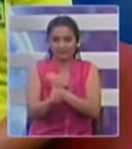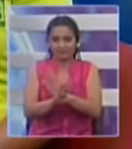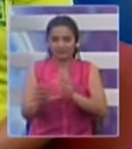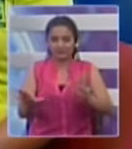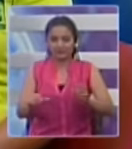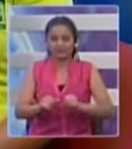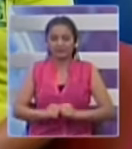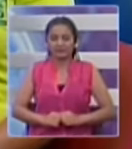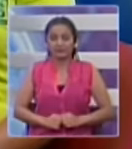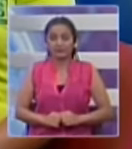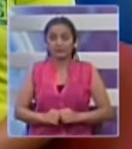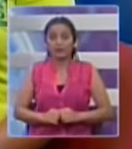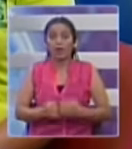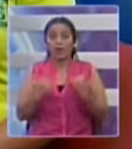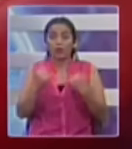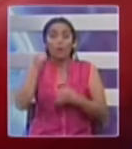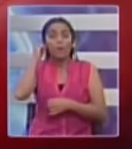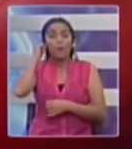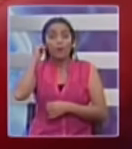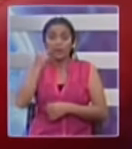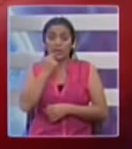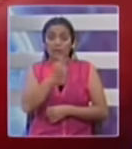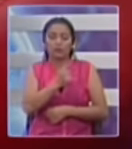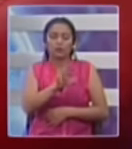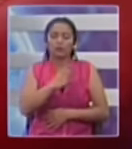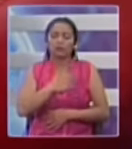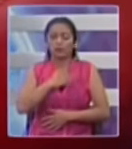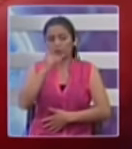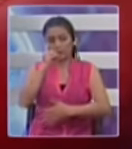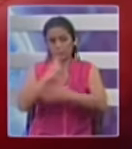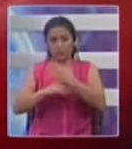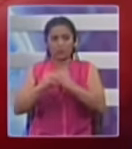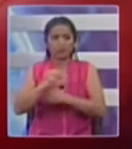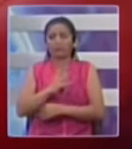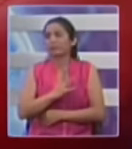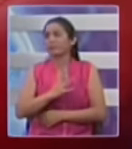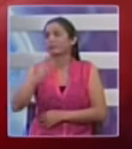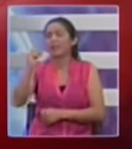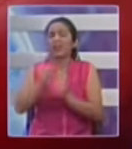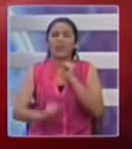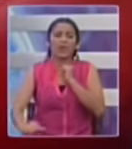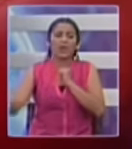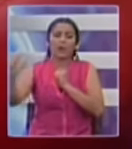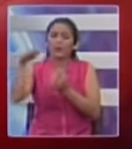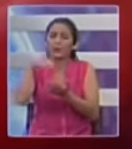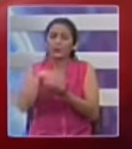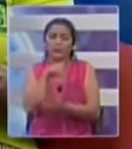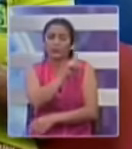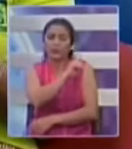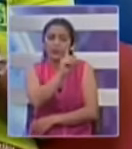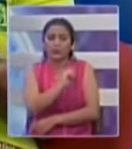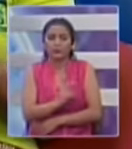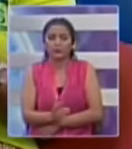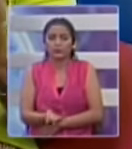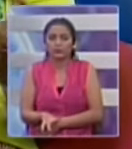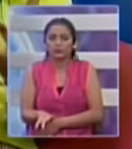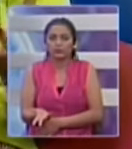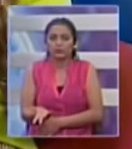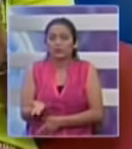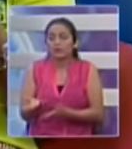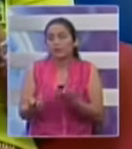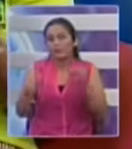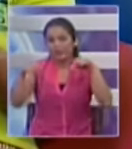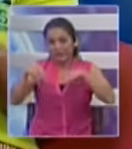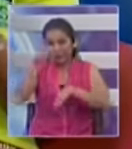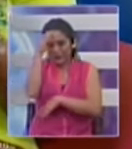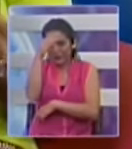hogares. Es, no quiero que mi hijo se vaya a estudiar lejos. Todavía nosotros tenemos la cultura del no desprendimiento